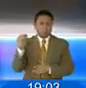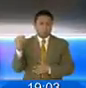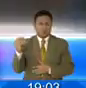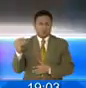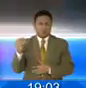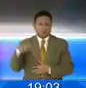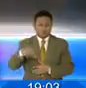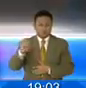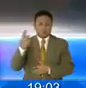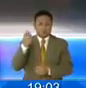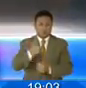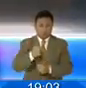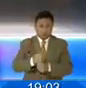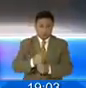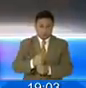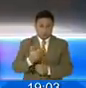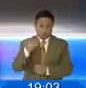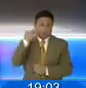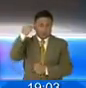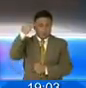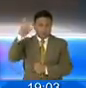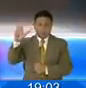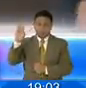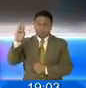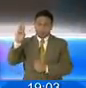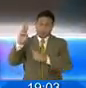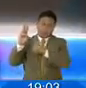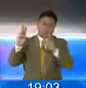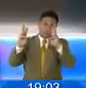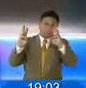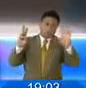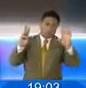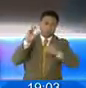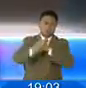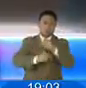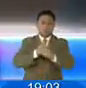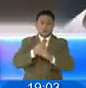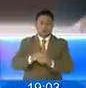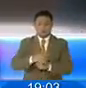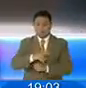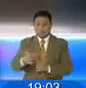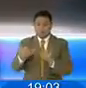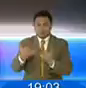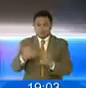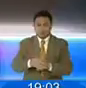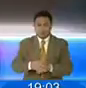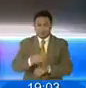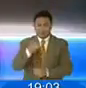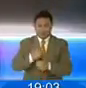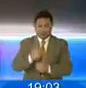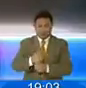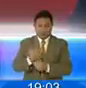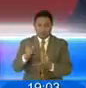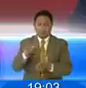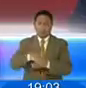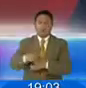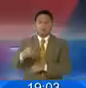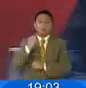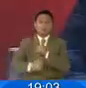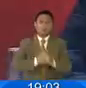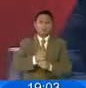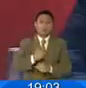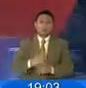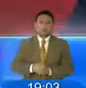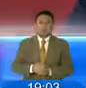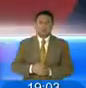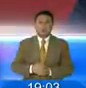en mi primer empleo. Los adultos de 36 a 65 años que son discriminados laboralmente por su edad. La ley de